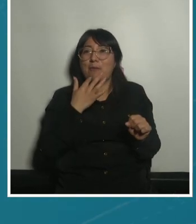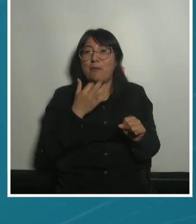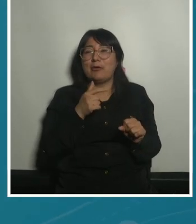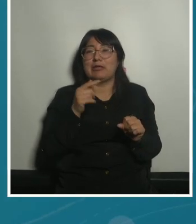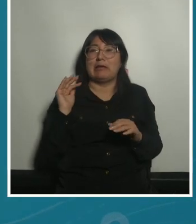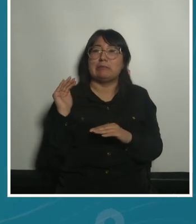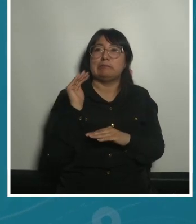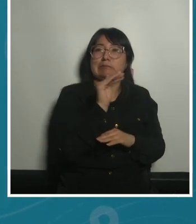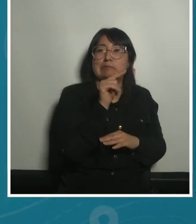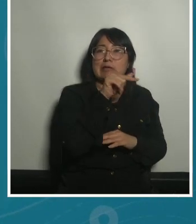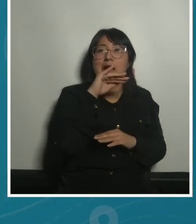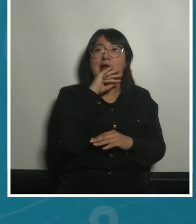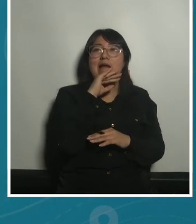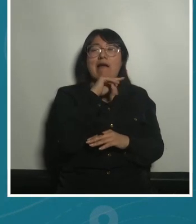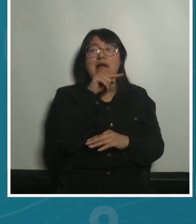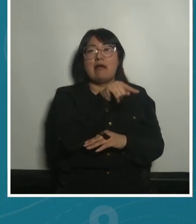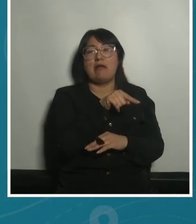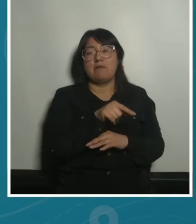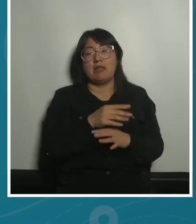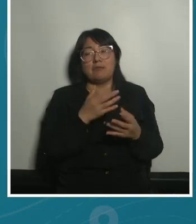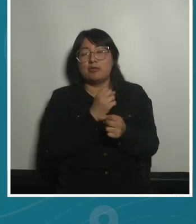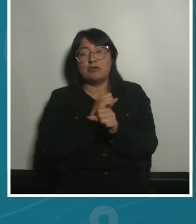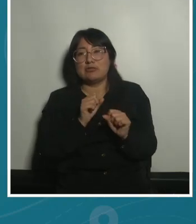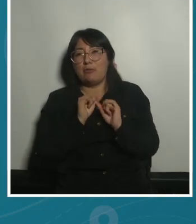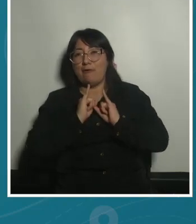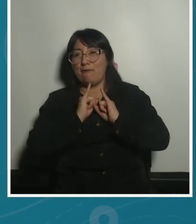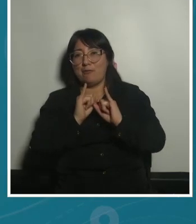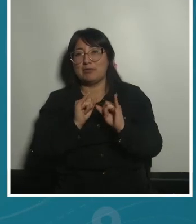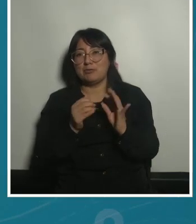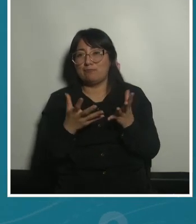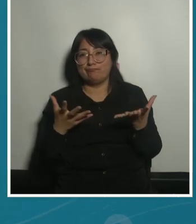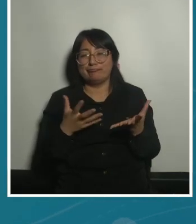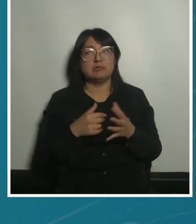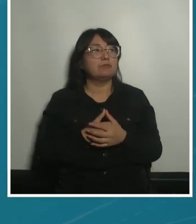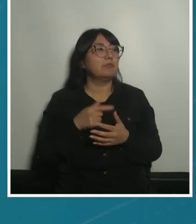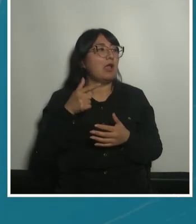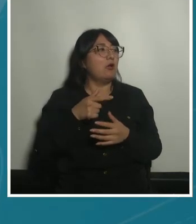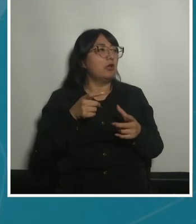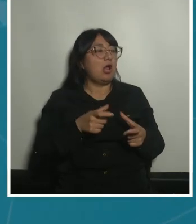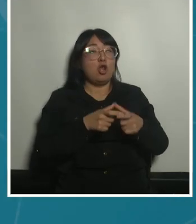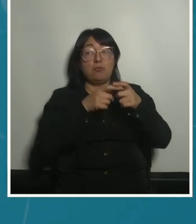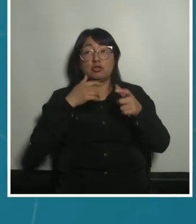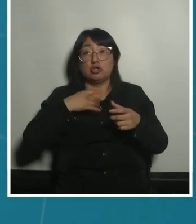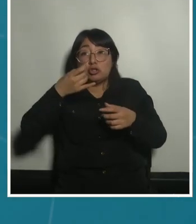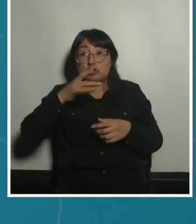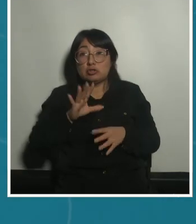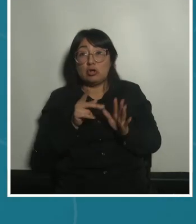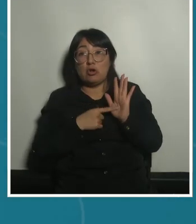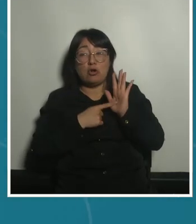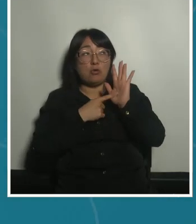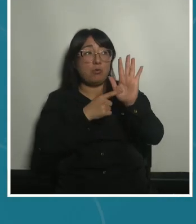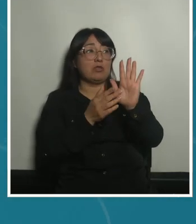ustedes puedan identificar las áreas que son compatibles o no. Bueno, los pozos, esto solamente lo muestro para